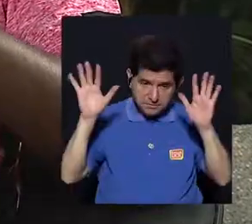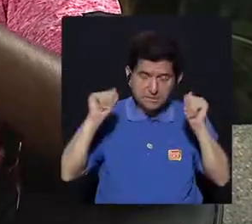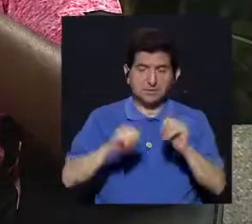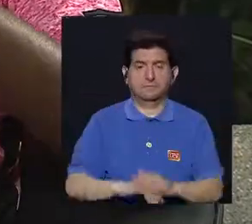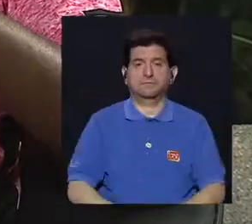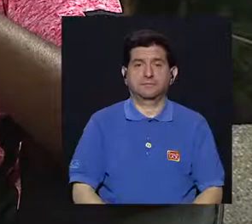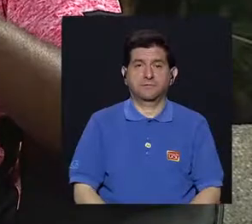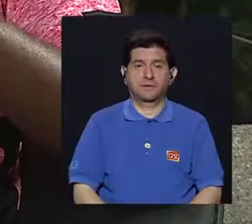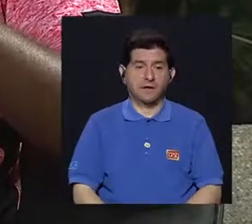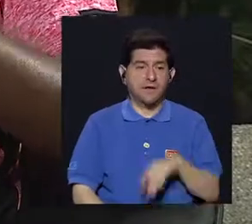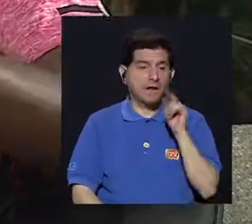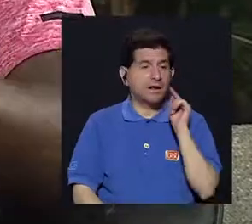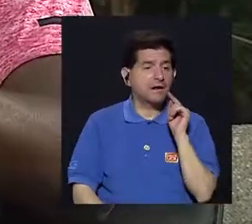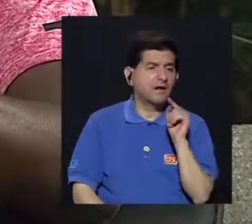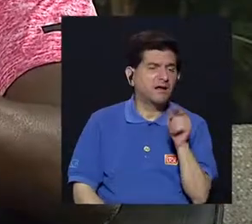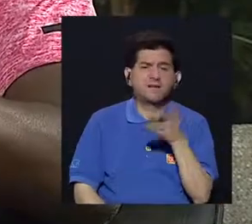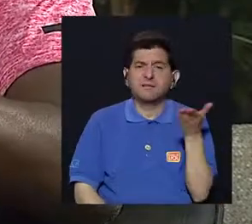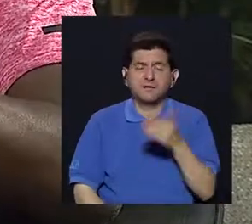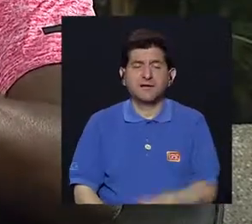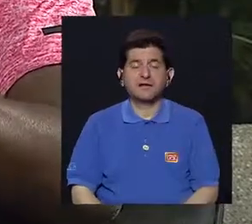tenemos que tener claros